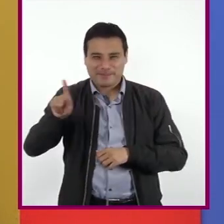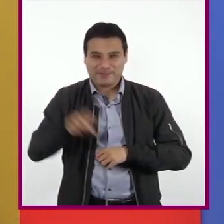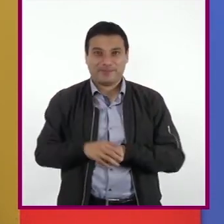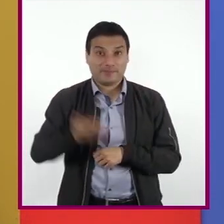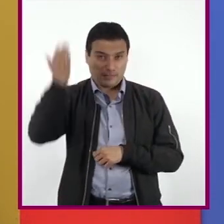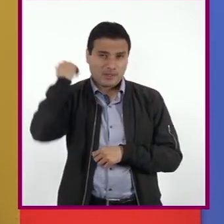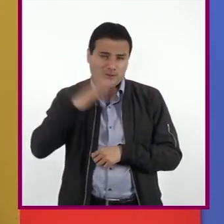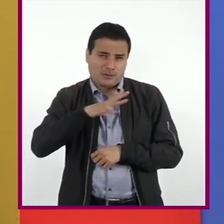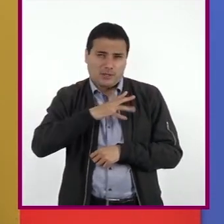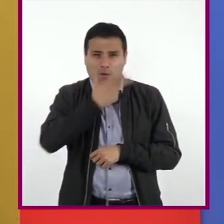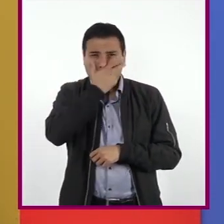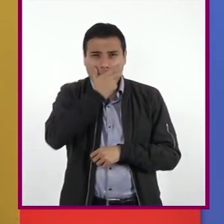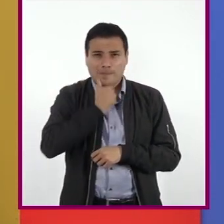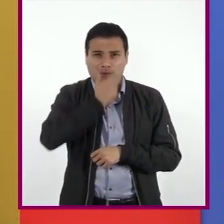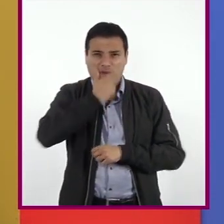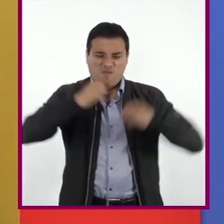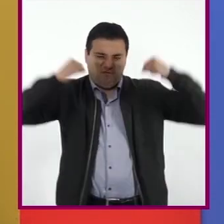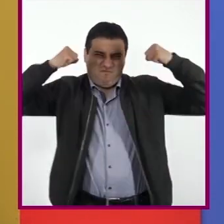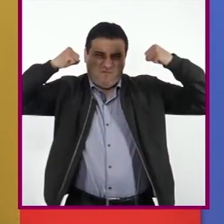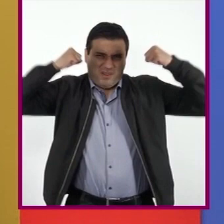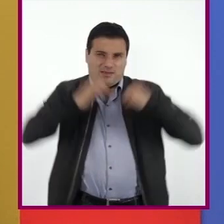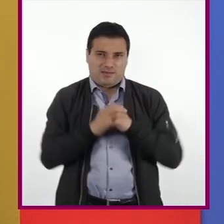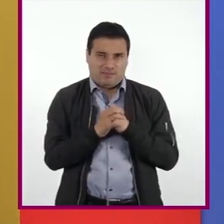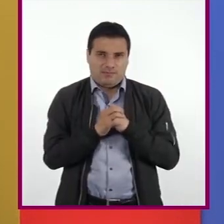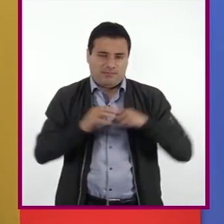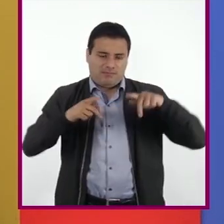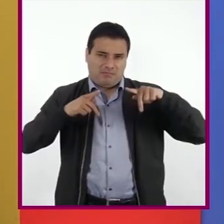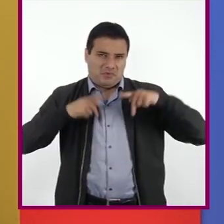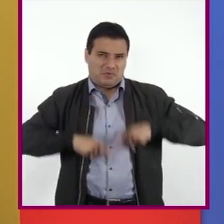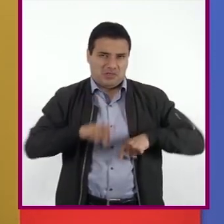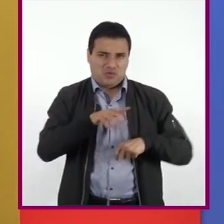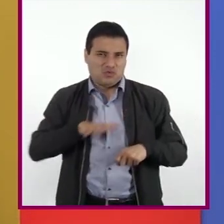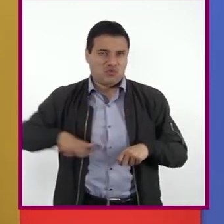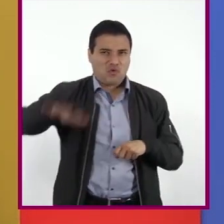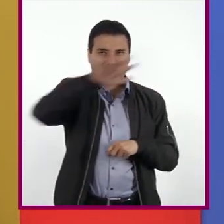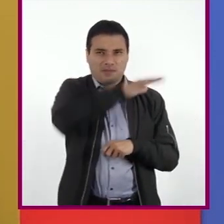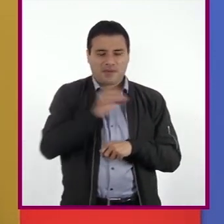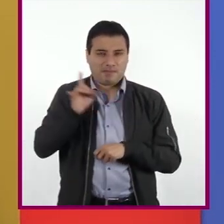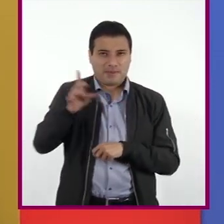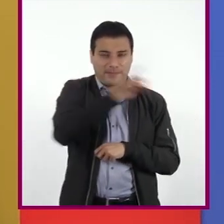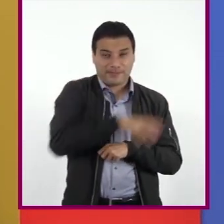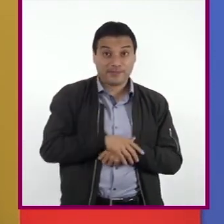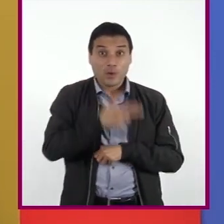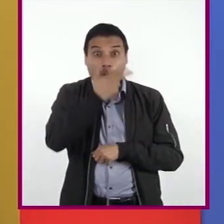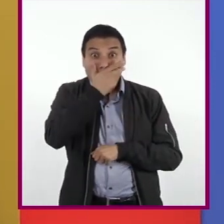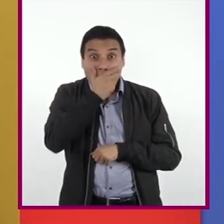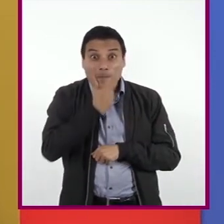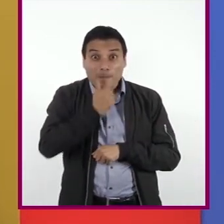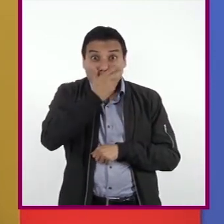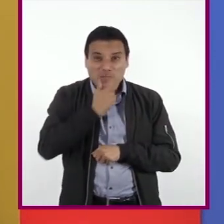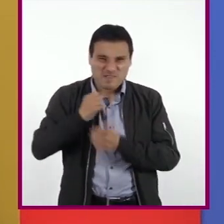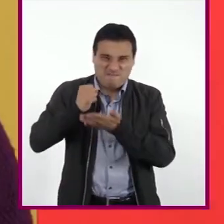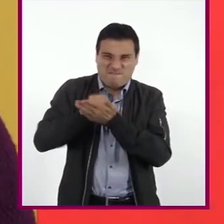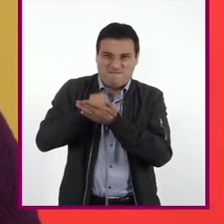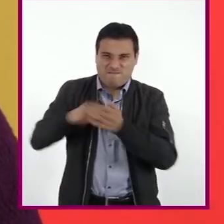hombre que era más fuerte que los demás y aprovechaba su fuerza para obligar a los otros a